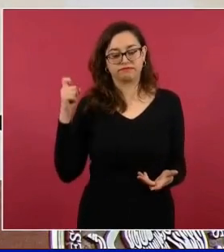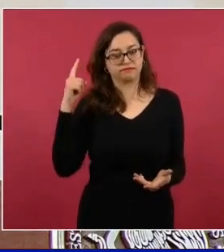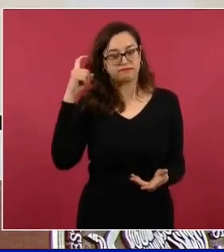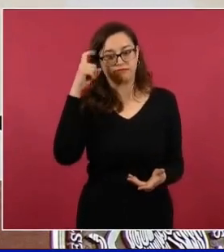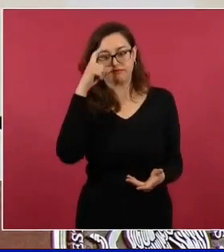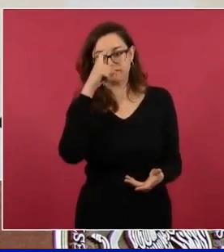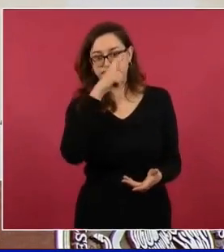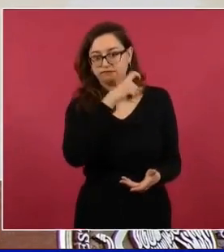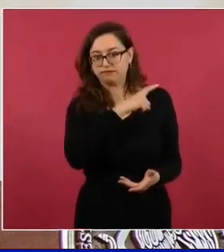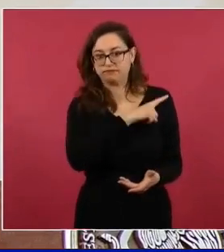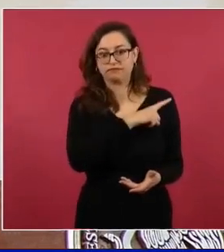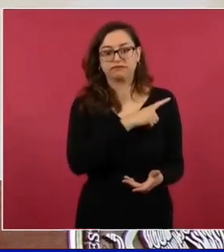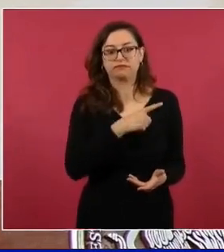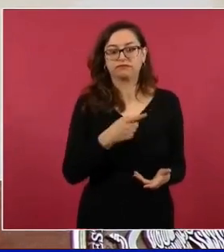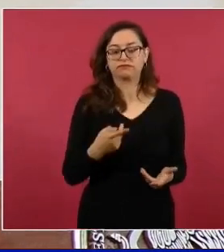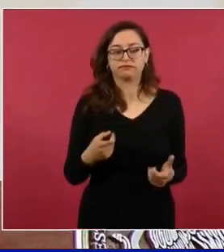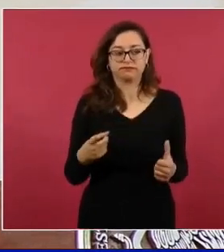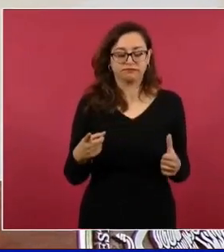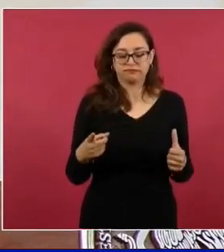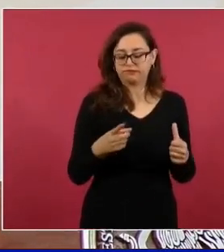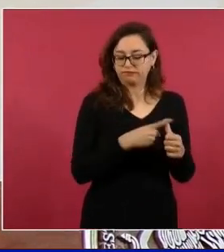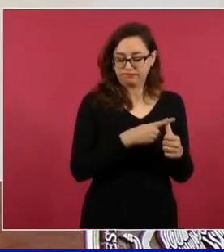controvertida pero humanista